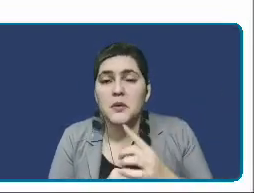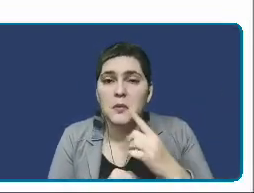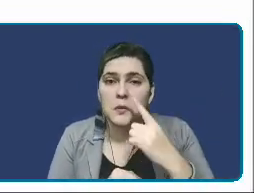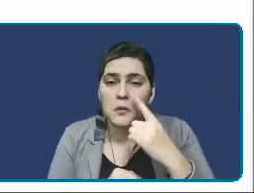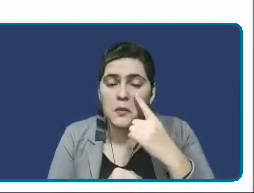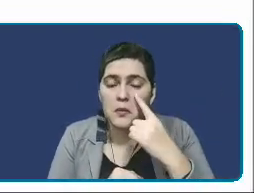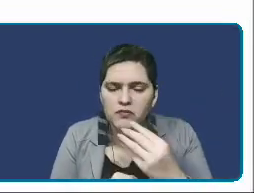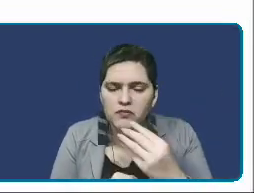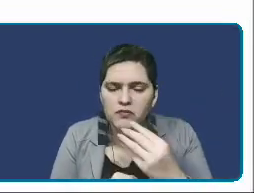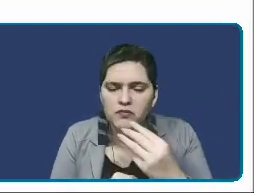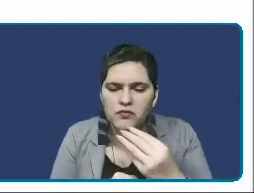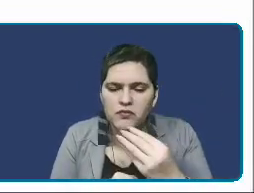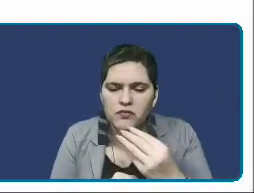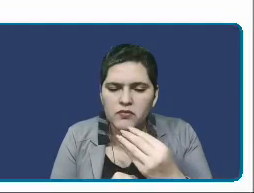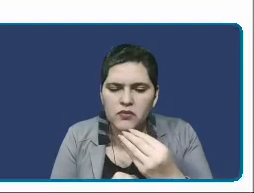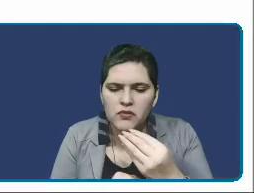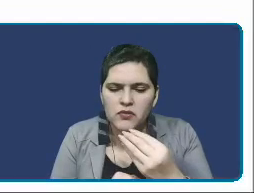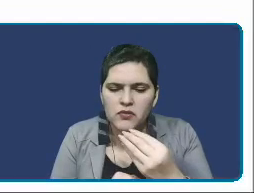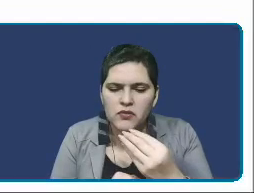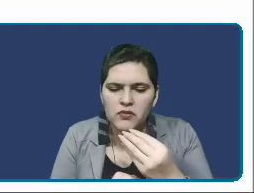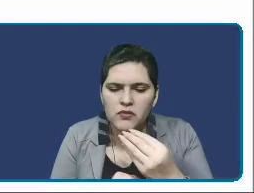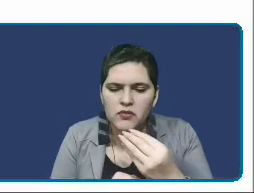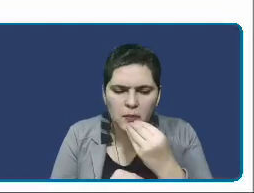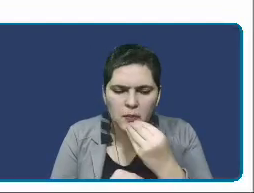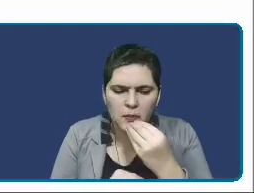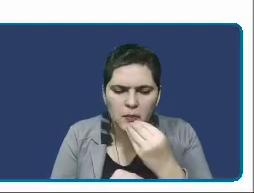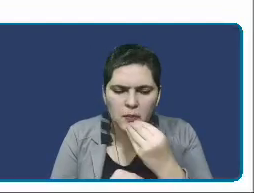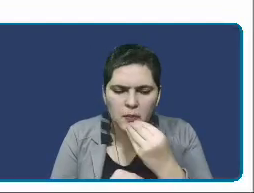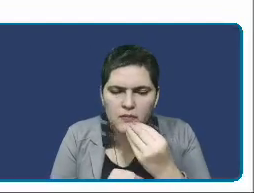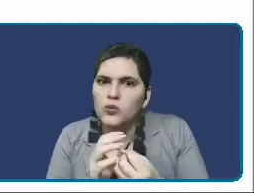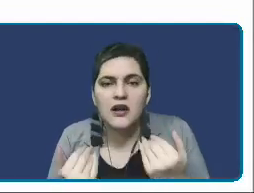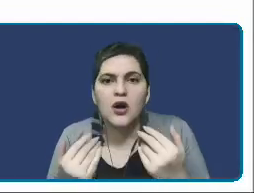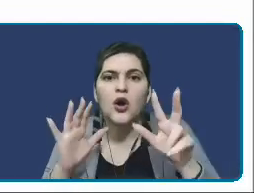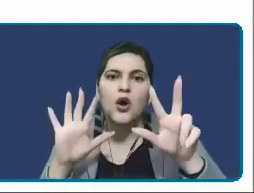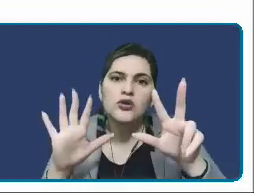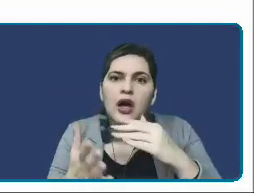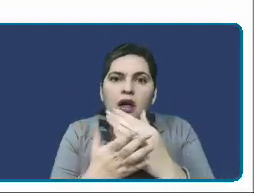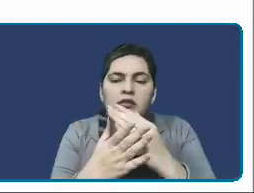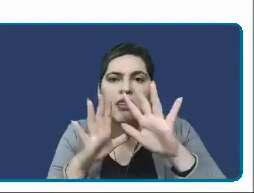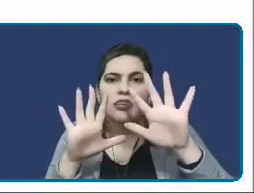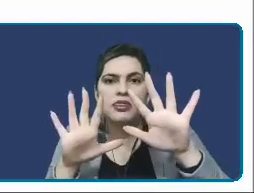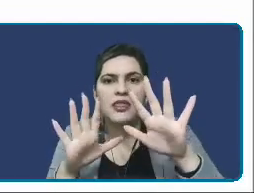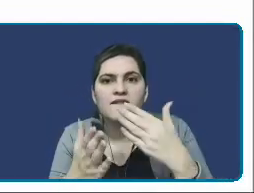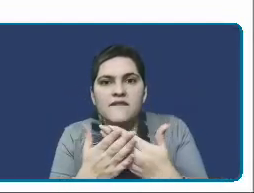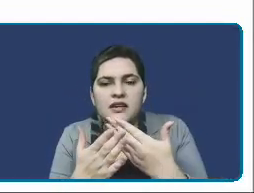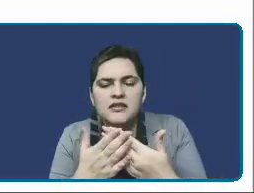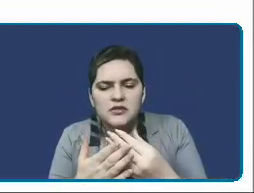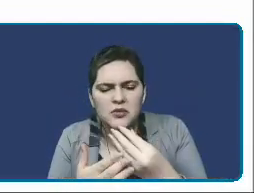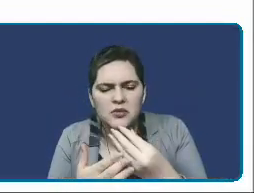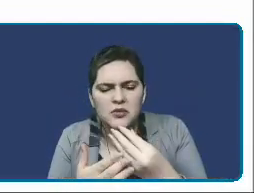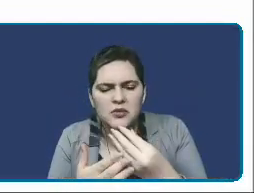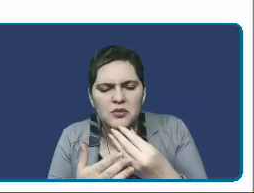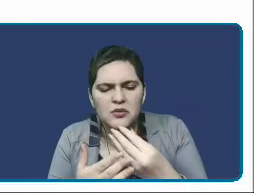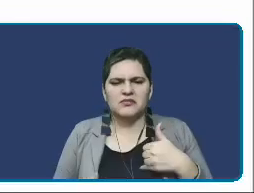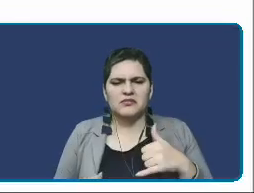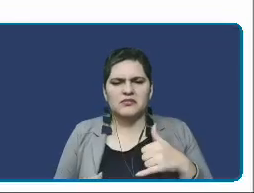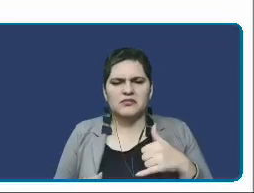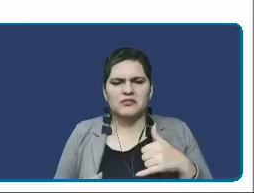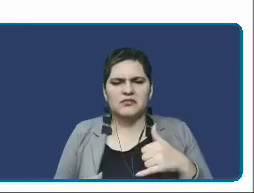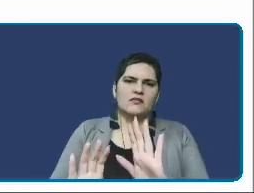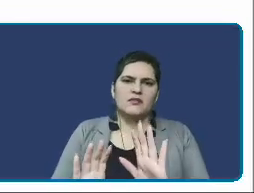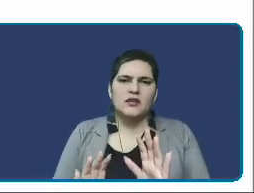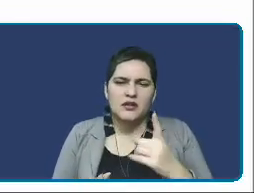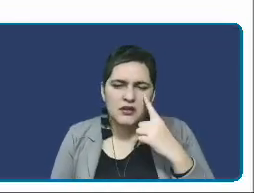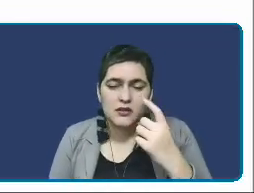nuevo, uno necesita probarlo 8 o 10 veces para decir que realmente no le gusta. Y este número de veces que yo